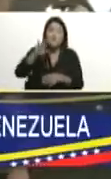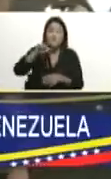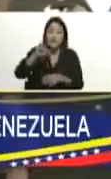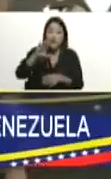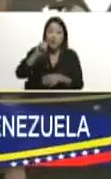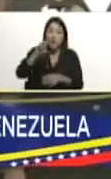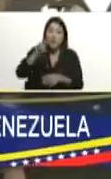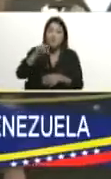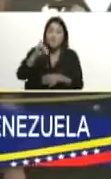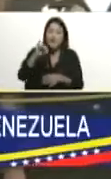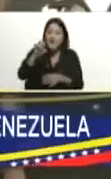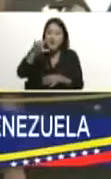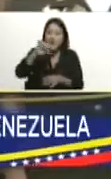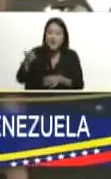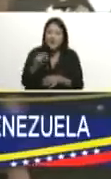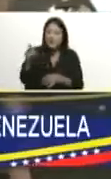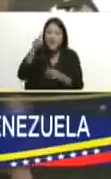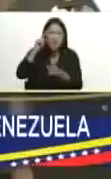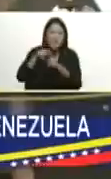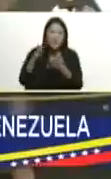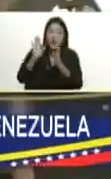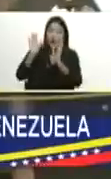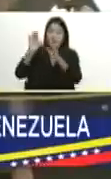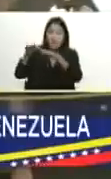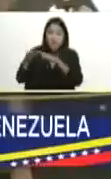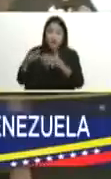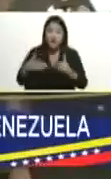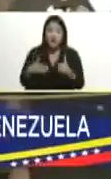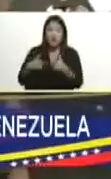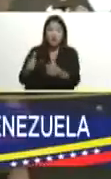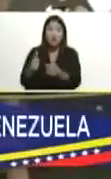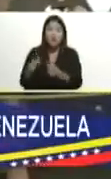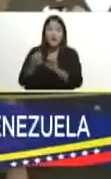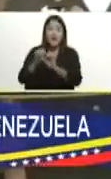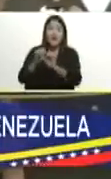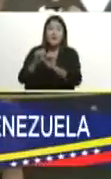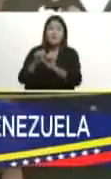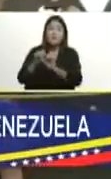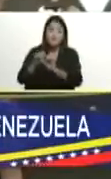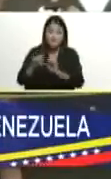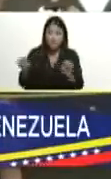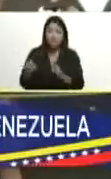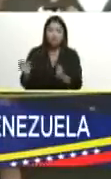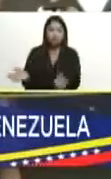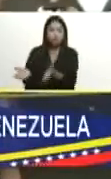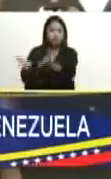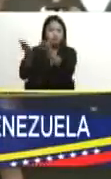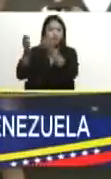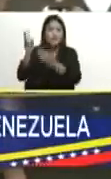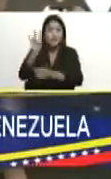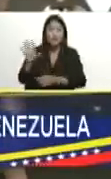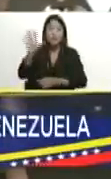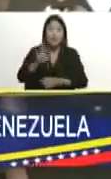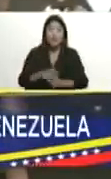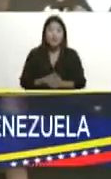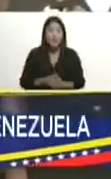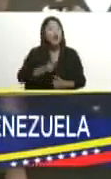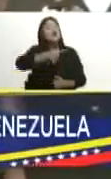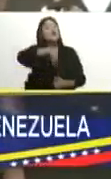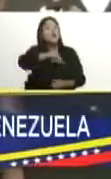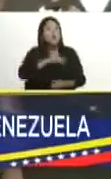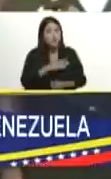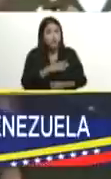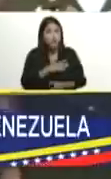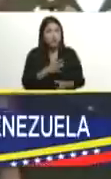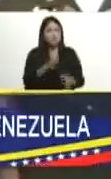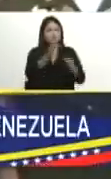fin de recuperar centros educativos y de salud para beneficio de todo el pueblo de Venezuela. Tenemos la absoluta certeza